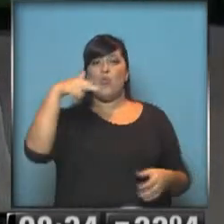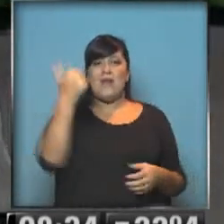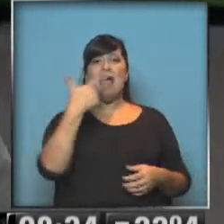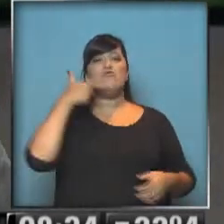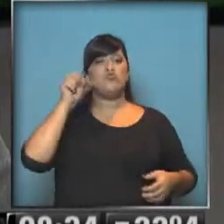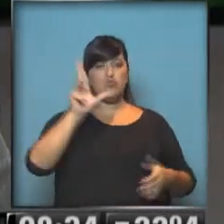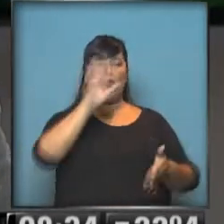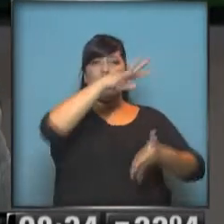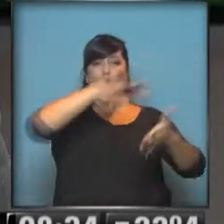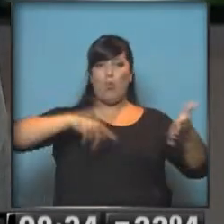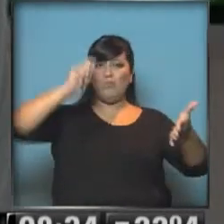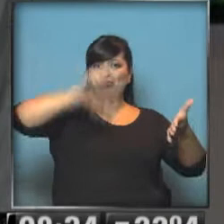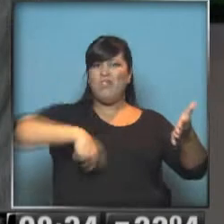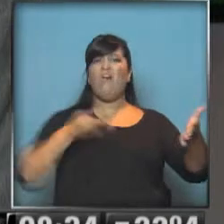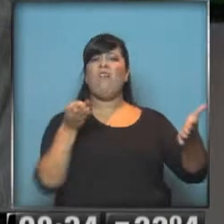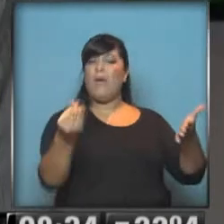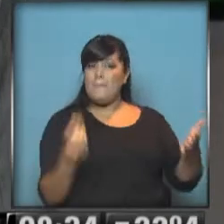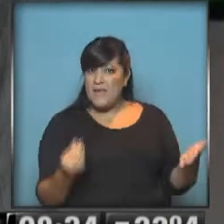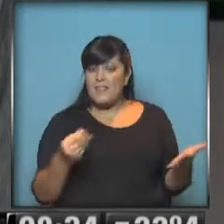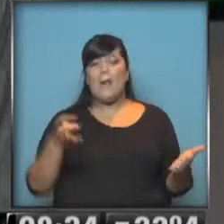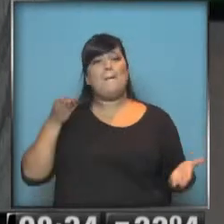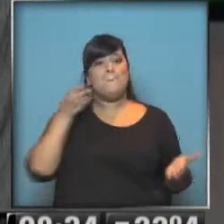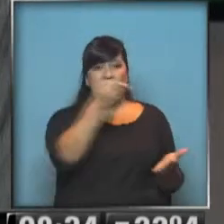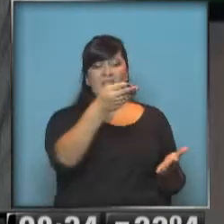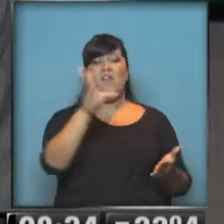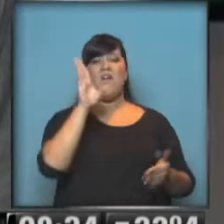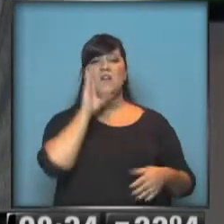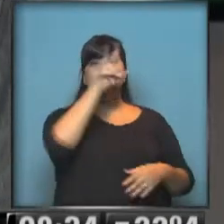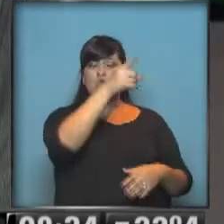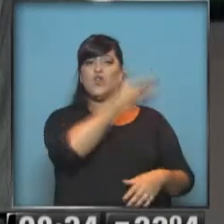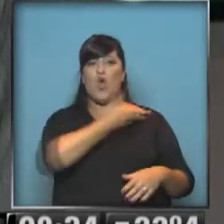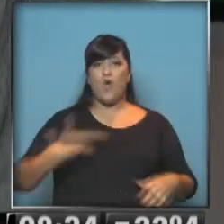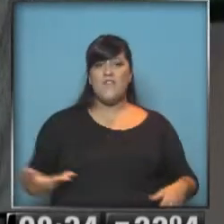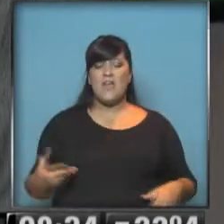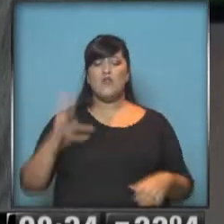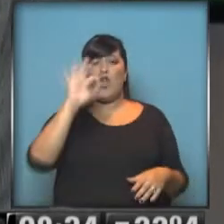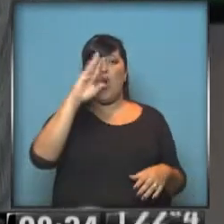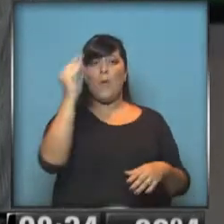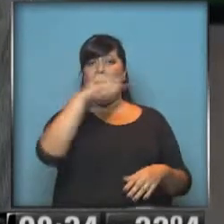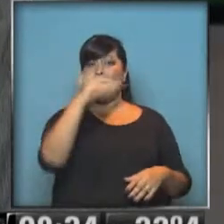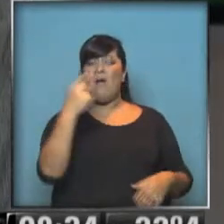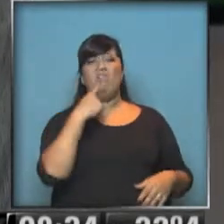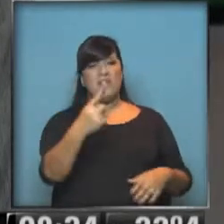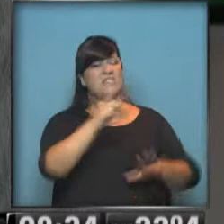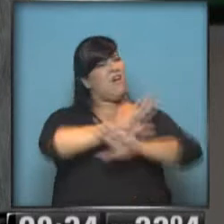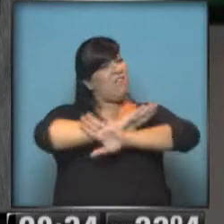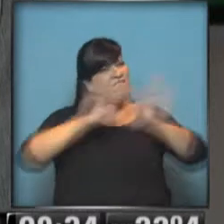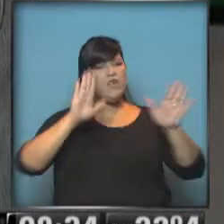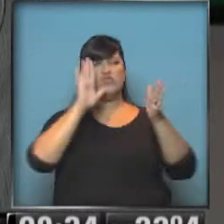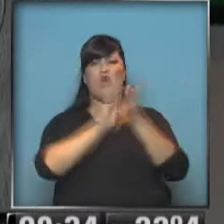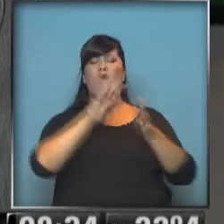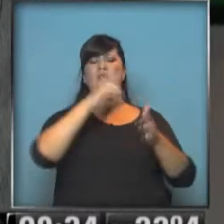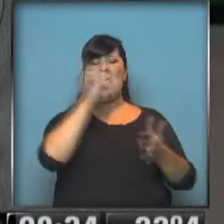que solicitaron? ¿Cuál es el manifiesto? Le pidieron al gobierno de Barack Obama, al gobierno de Estados Unidos, que derogue el